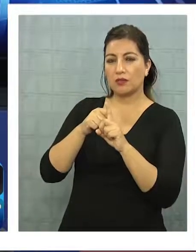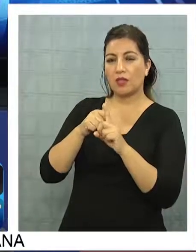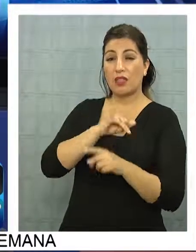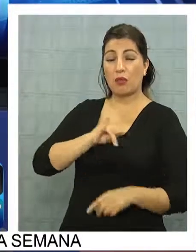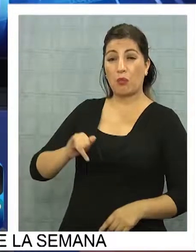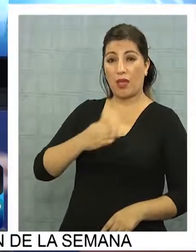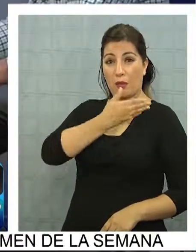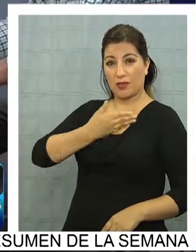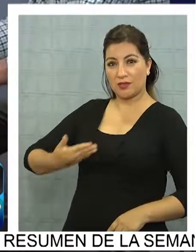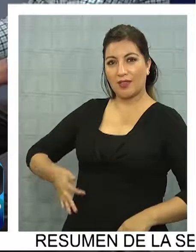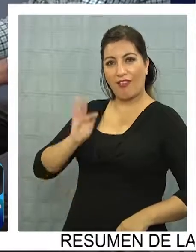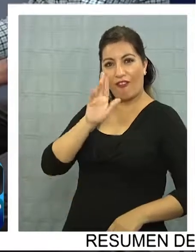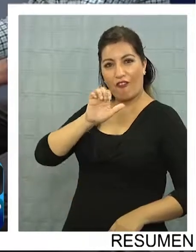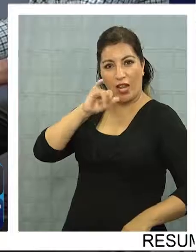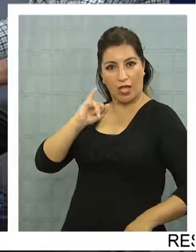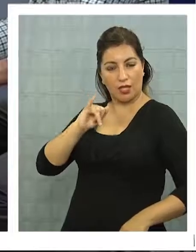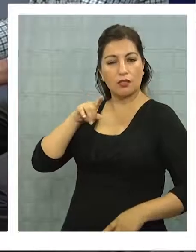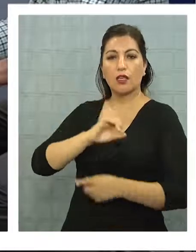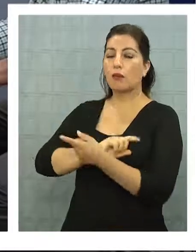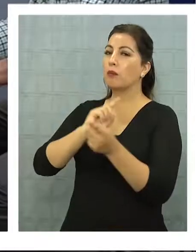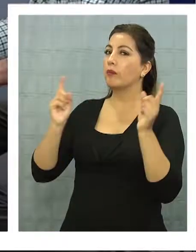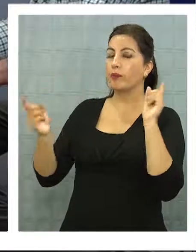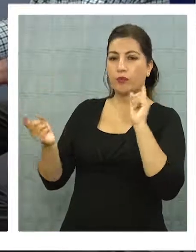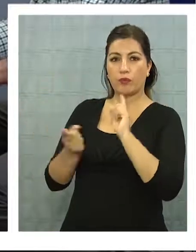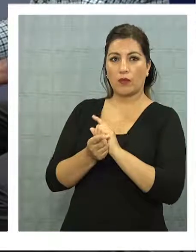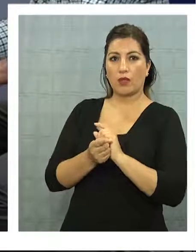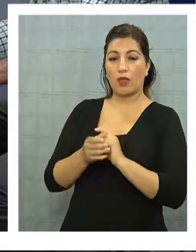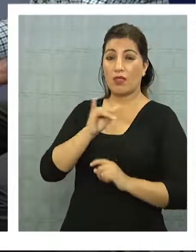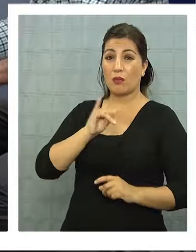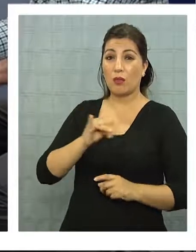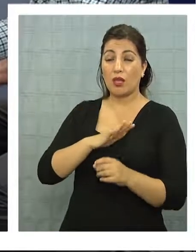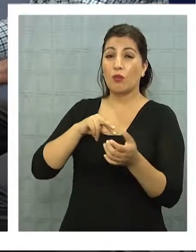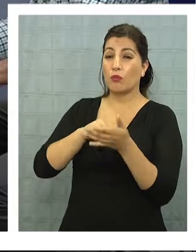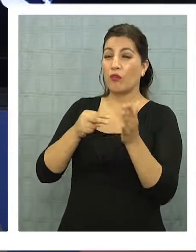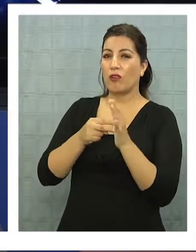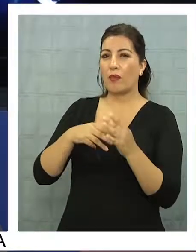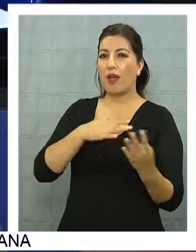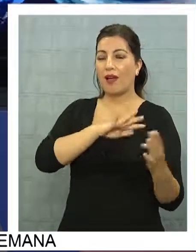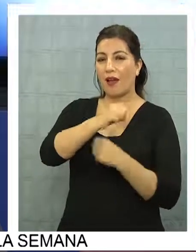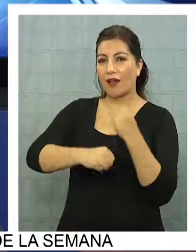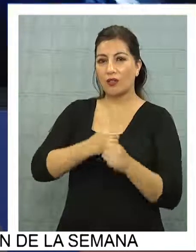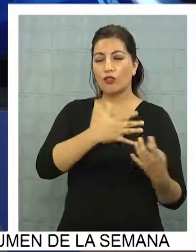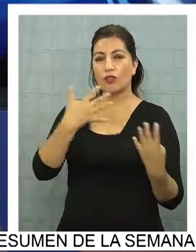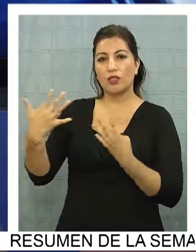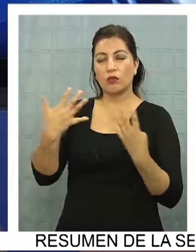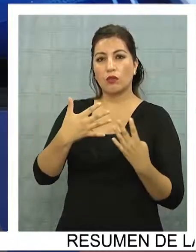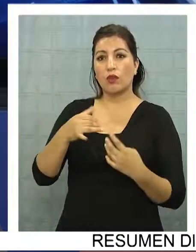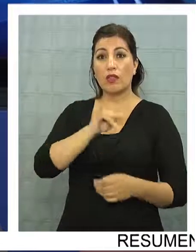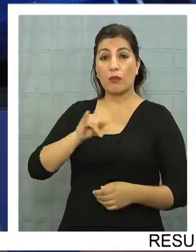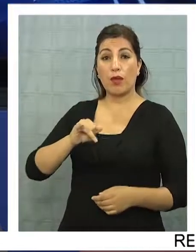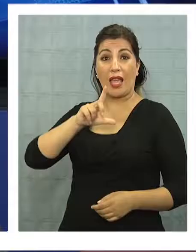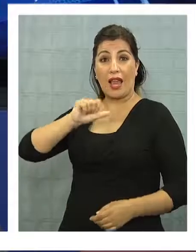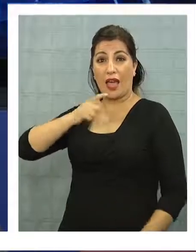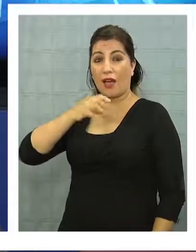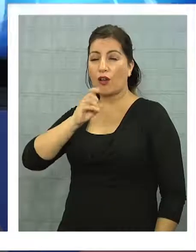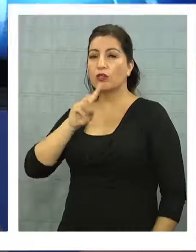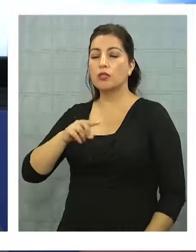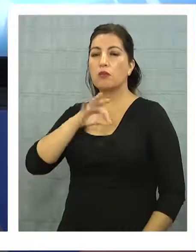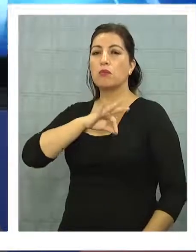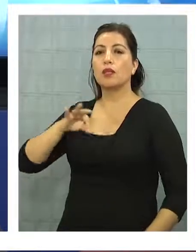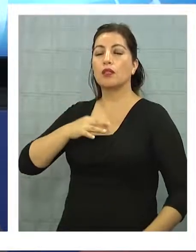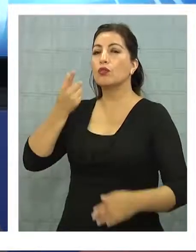un año antes, y hay muchos que un año antes ni siquiera han decidido si quieren o no quieren ser candidatos. Otra crítica, cierto, que se formula también es de los